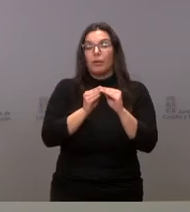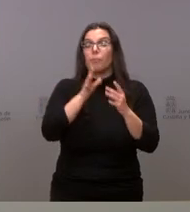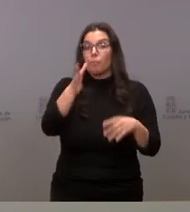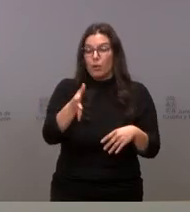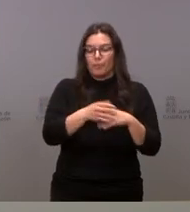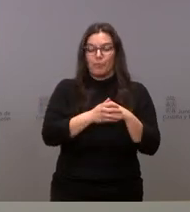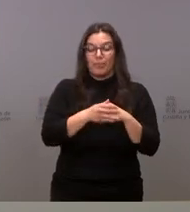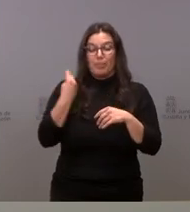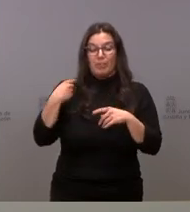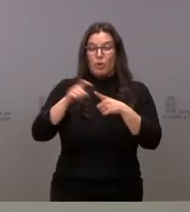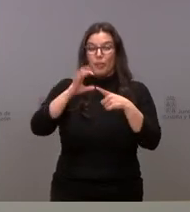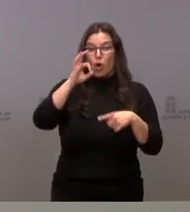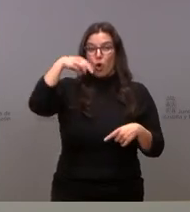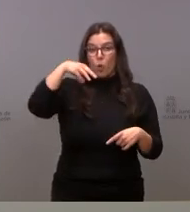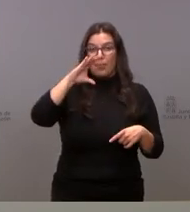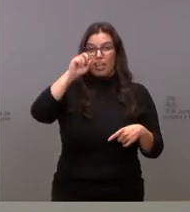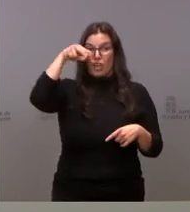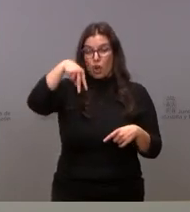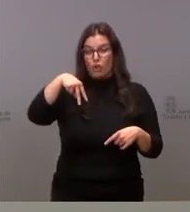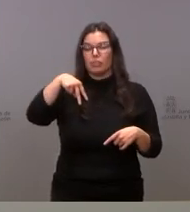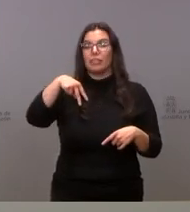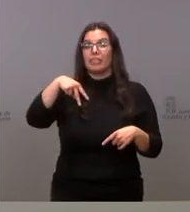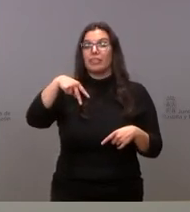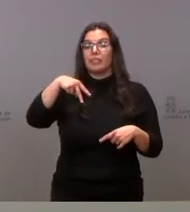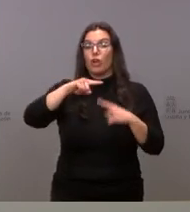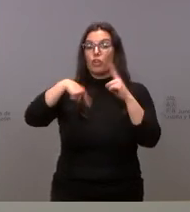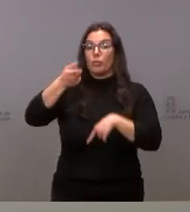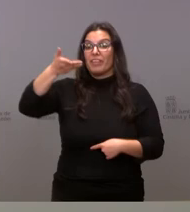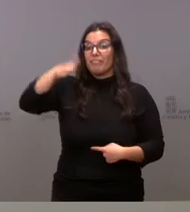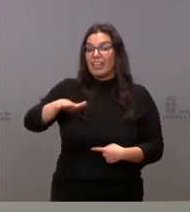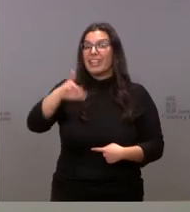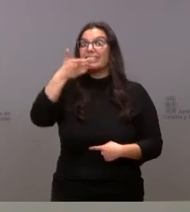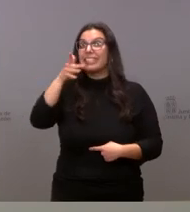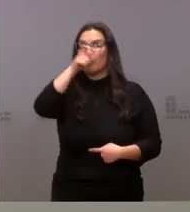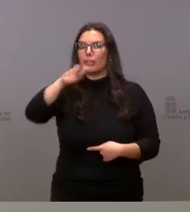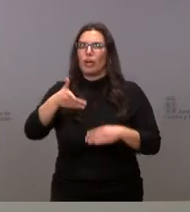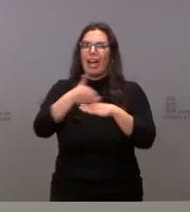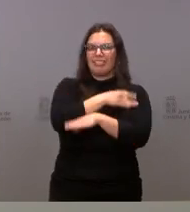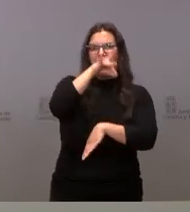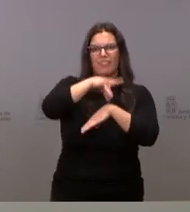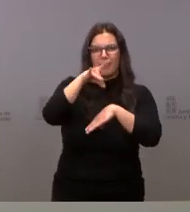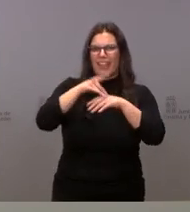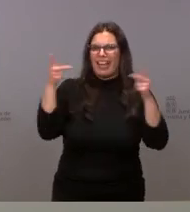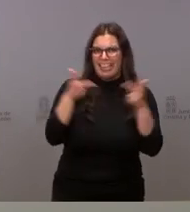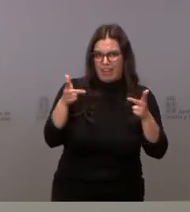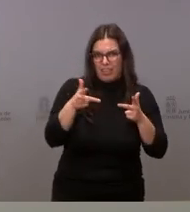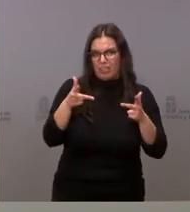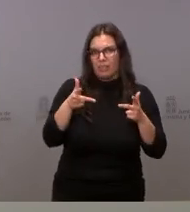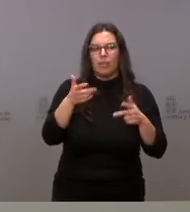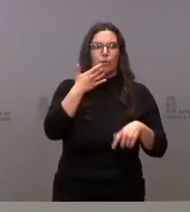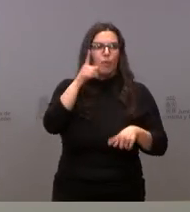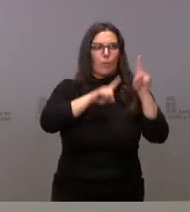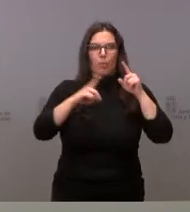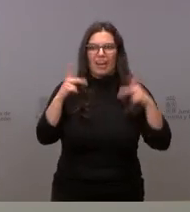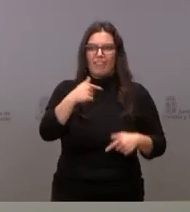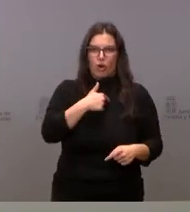produce fallecimiento en aquellas personas que presentan comorbilidades importantes es decir personas con graves insuficiencias cardíacas